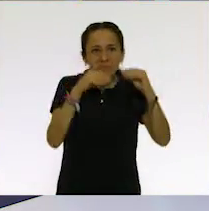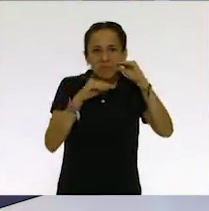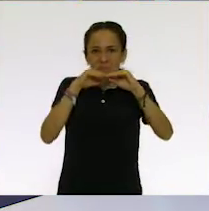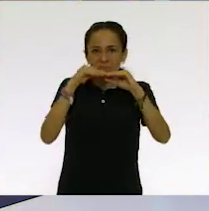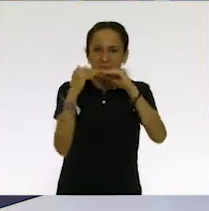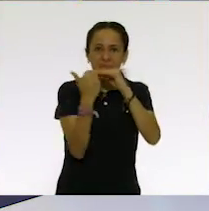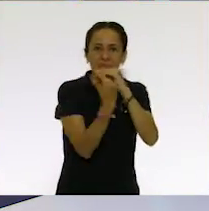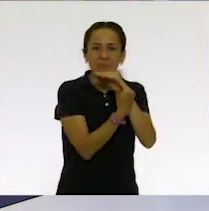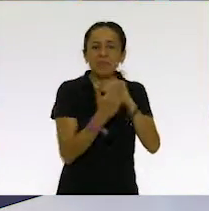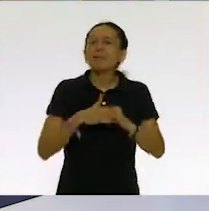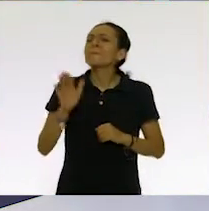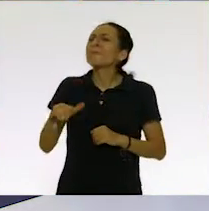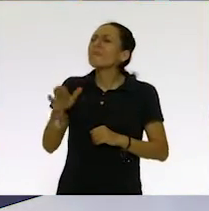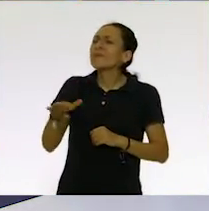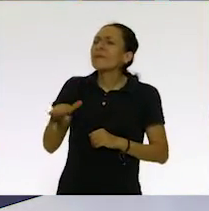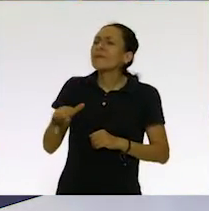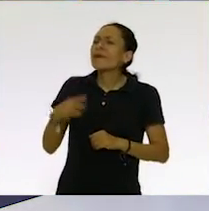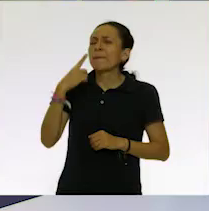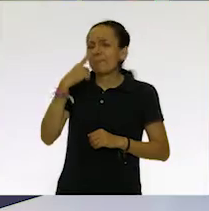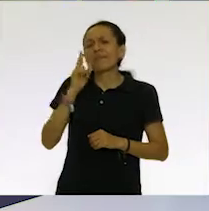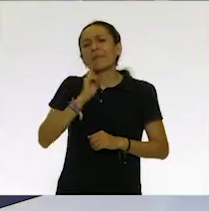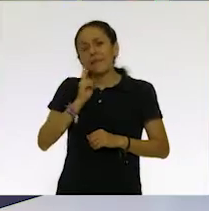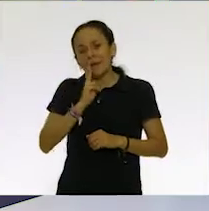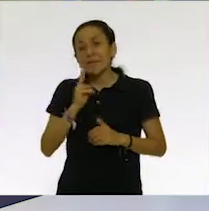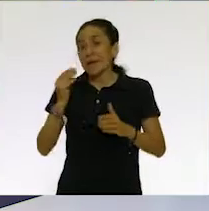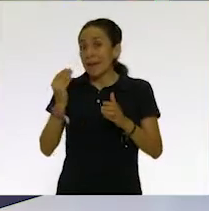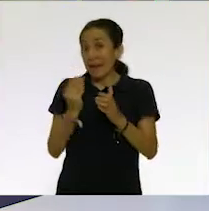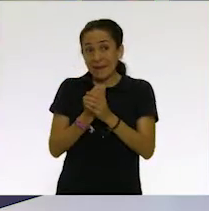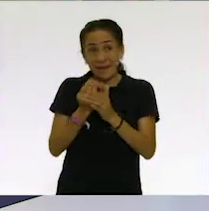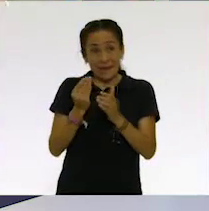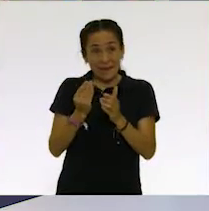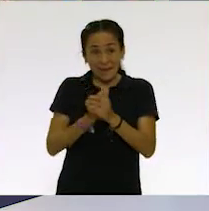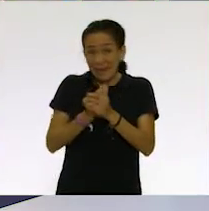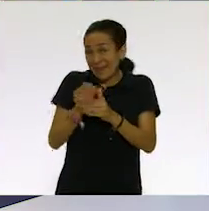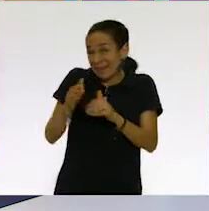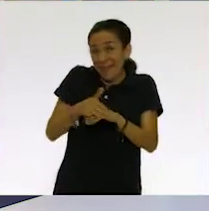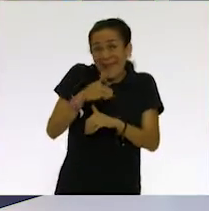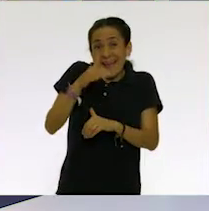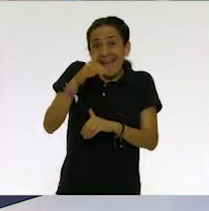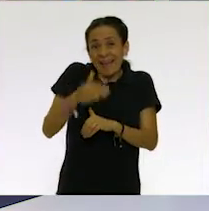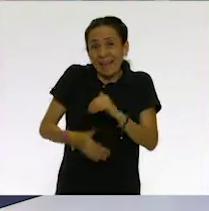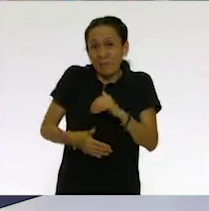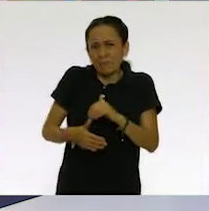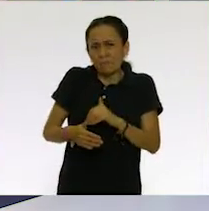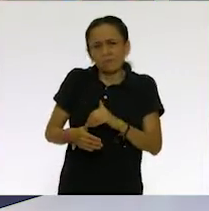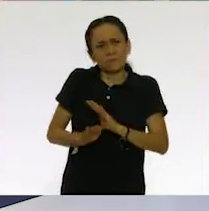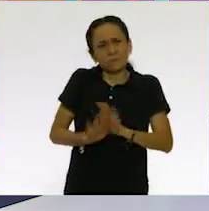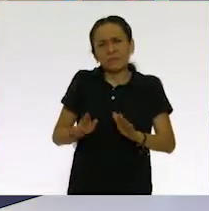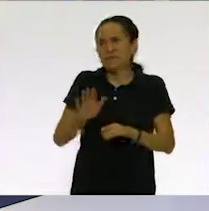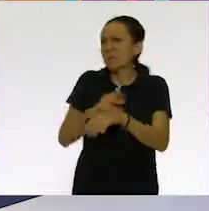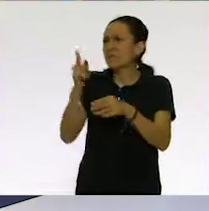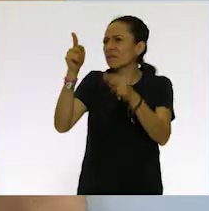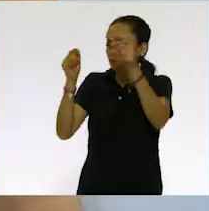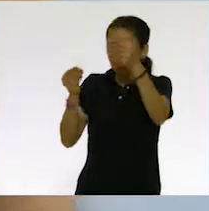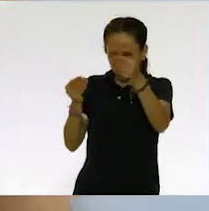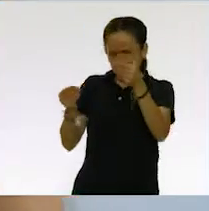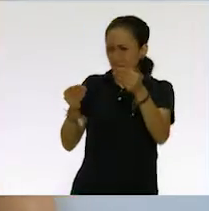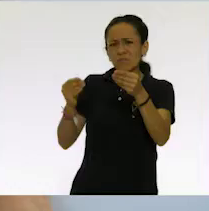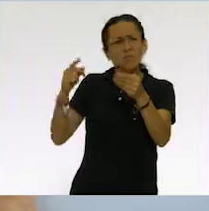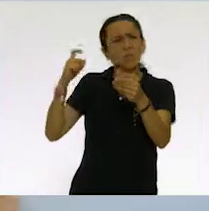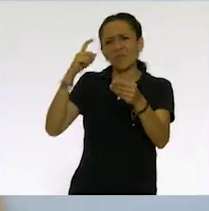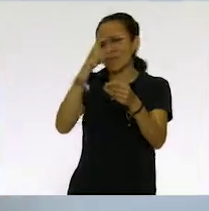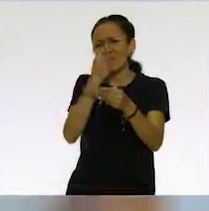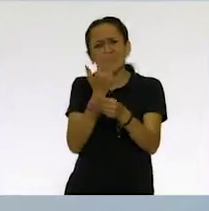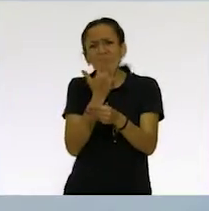te parece si... acabando nuestra clase, concluimos porque estas piezas ya se me hacen muy complicadas porque ya no tienen ni ojitos,